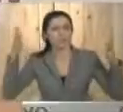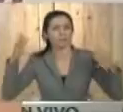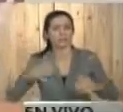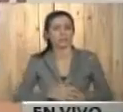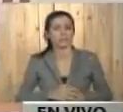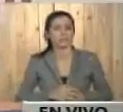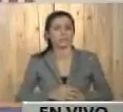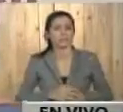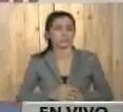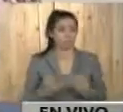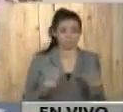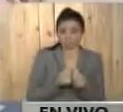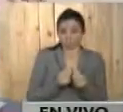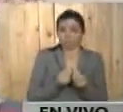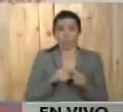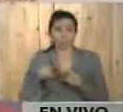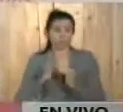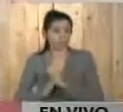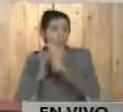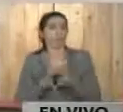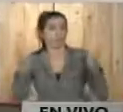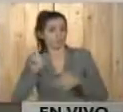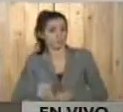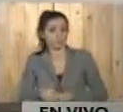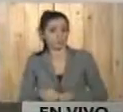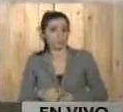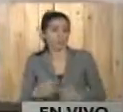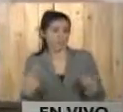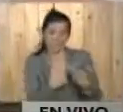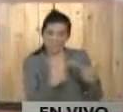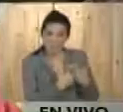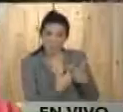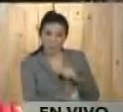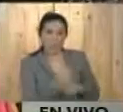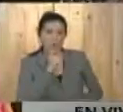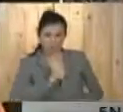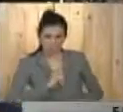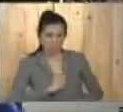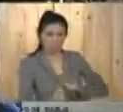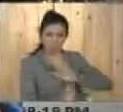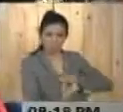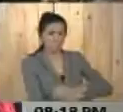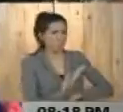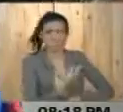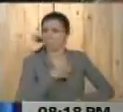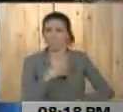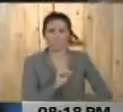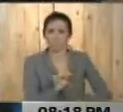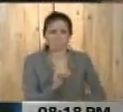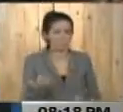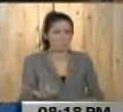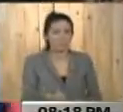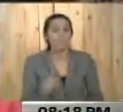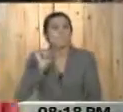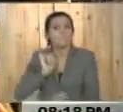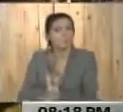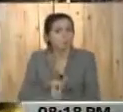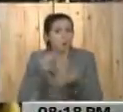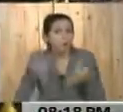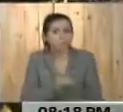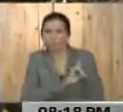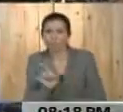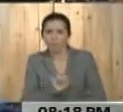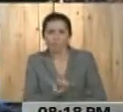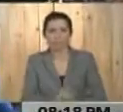pero aunque mis enemigos nunca pudieron conmigo, fui preso injustamente por mis amigos